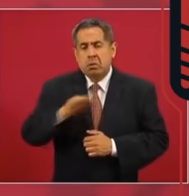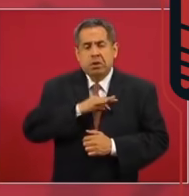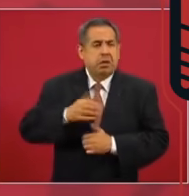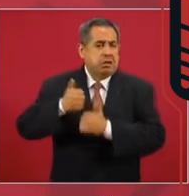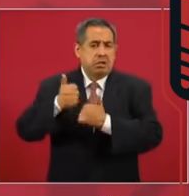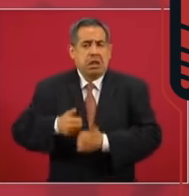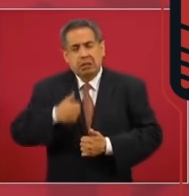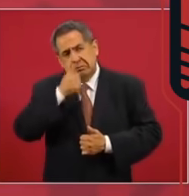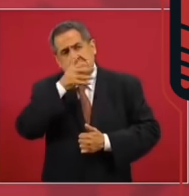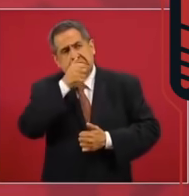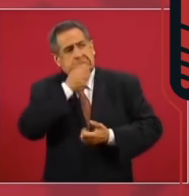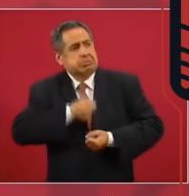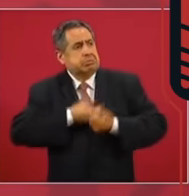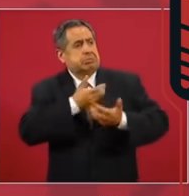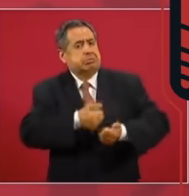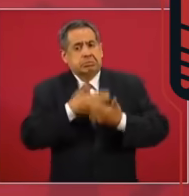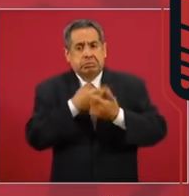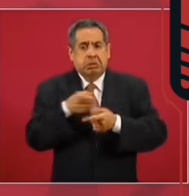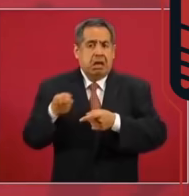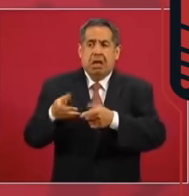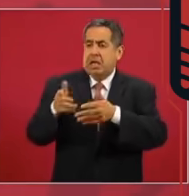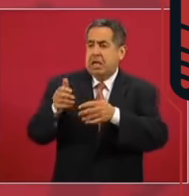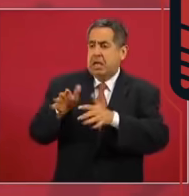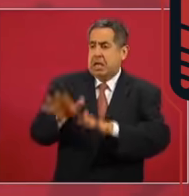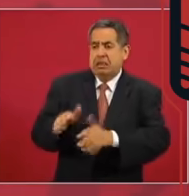manifestarse donde están.